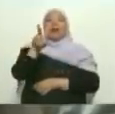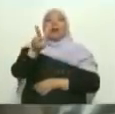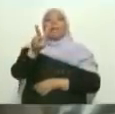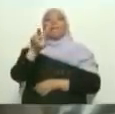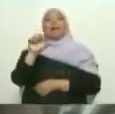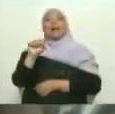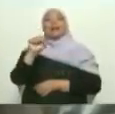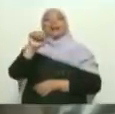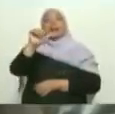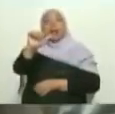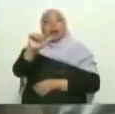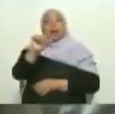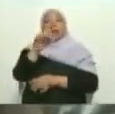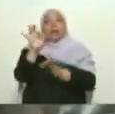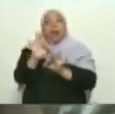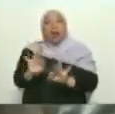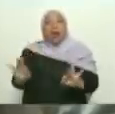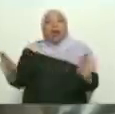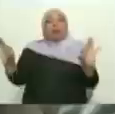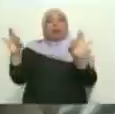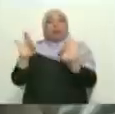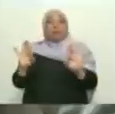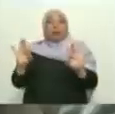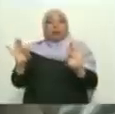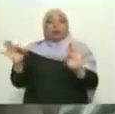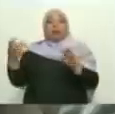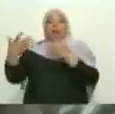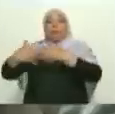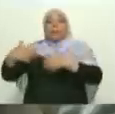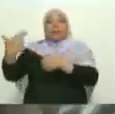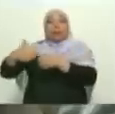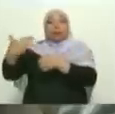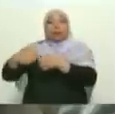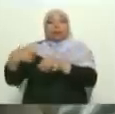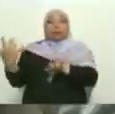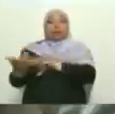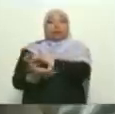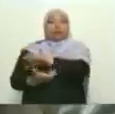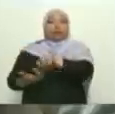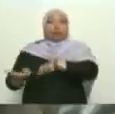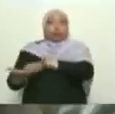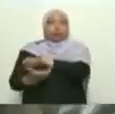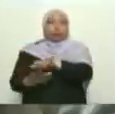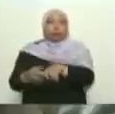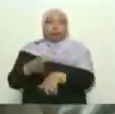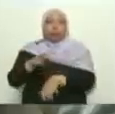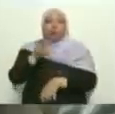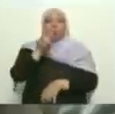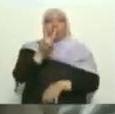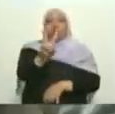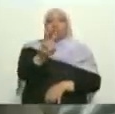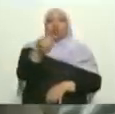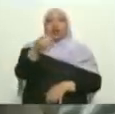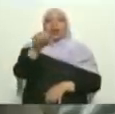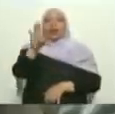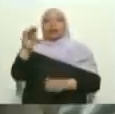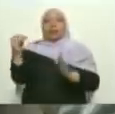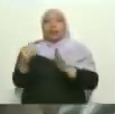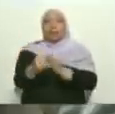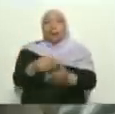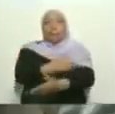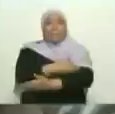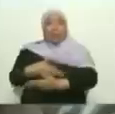Solamente el ataque a la industria petrolera nos ha causado un daño de 214 mil millones de